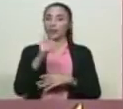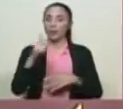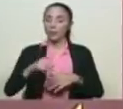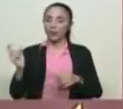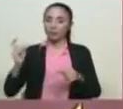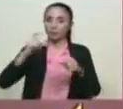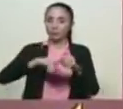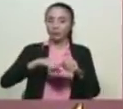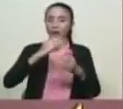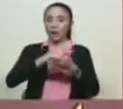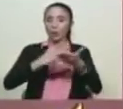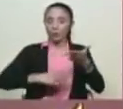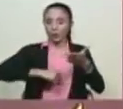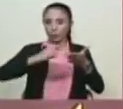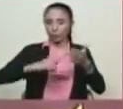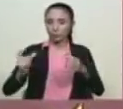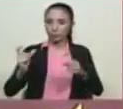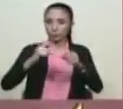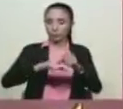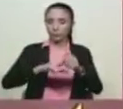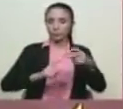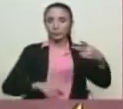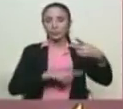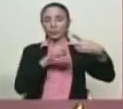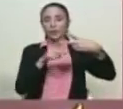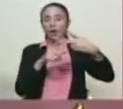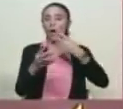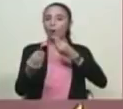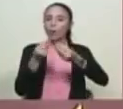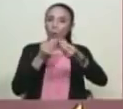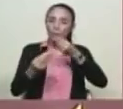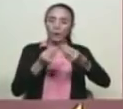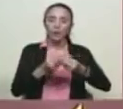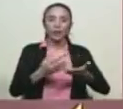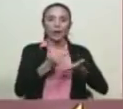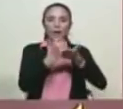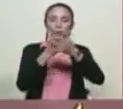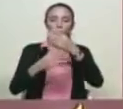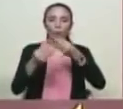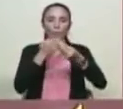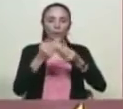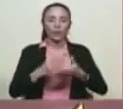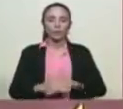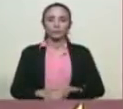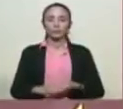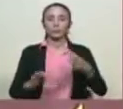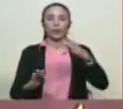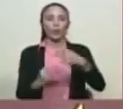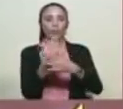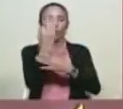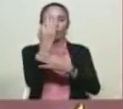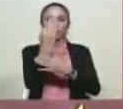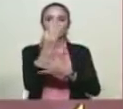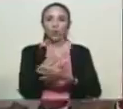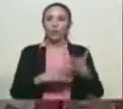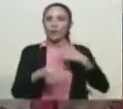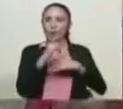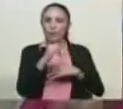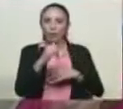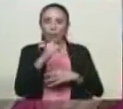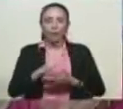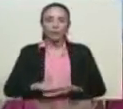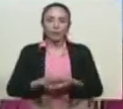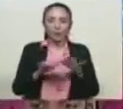incorpore al contrato colectivo la Corporación Nacional de Alimentos Escolar, la Fundación Bolivariana de Informática